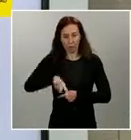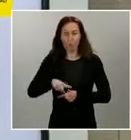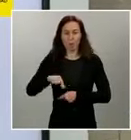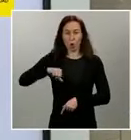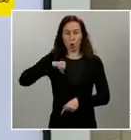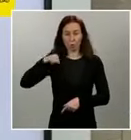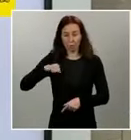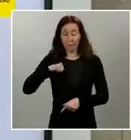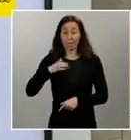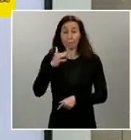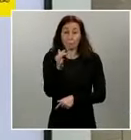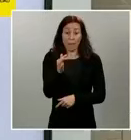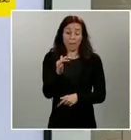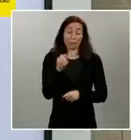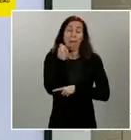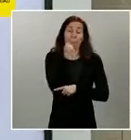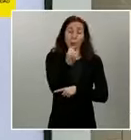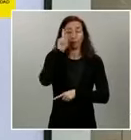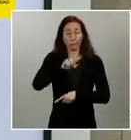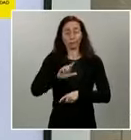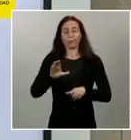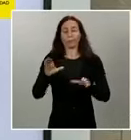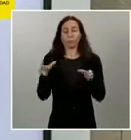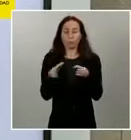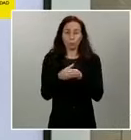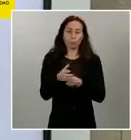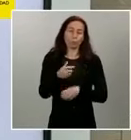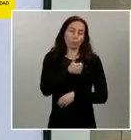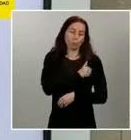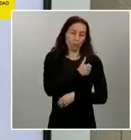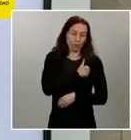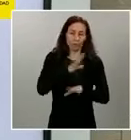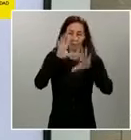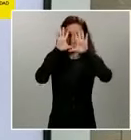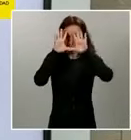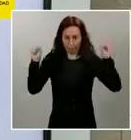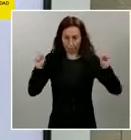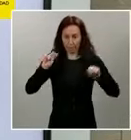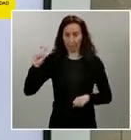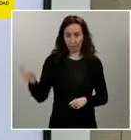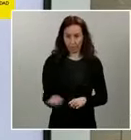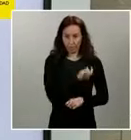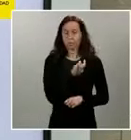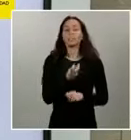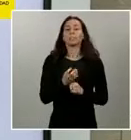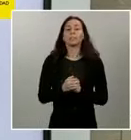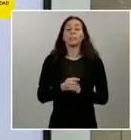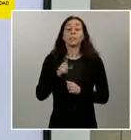y cuerpos de seguridad del Estado, así como aquellas otras